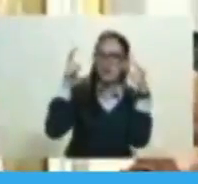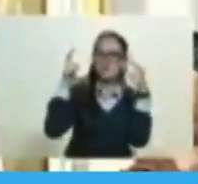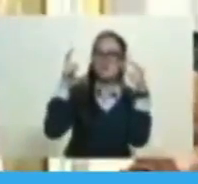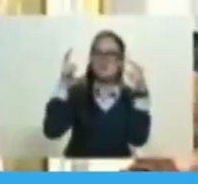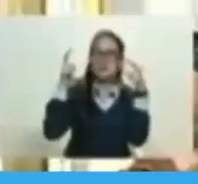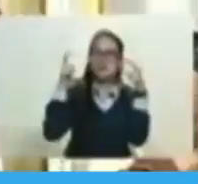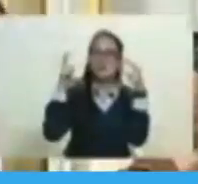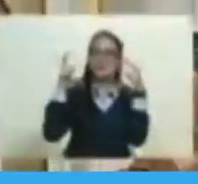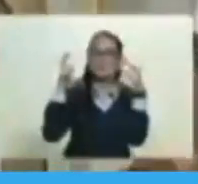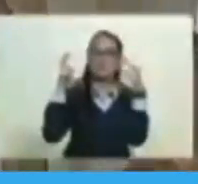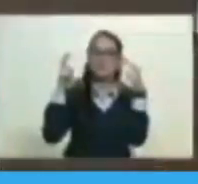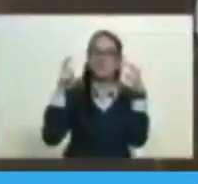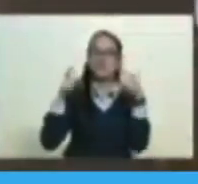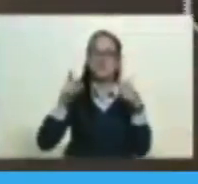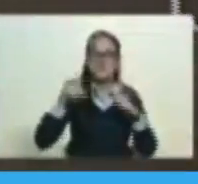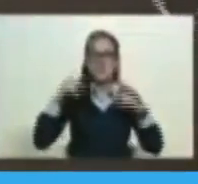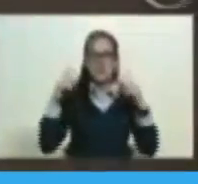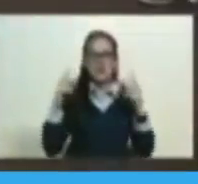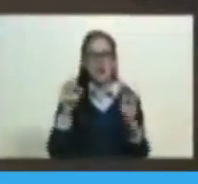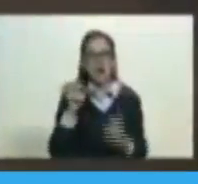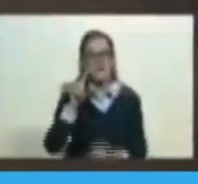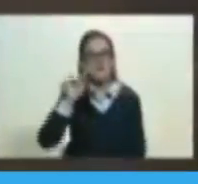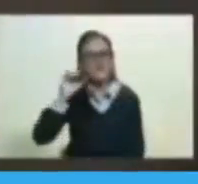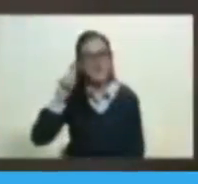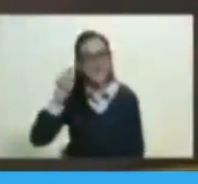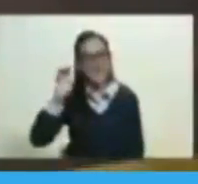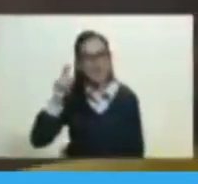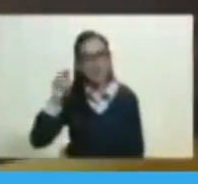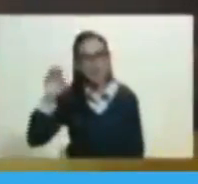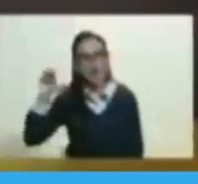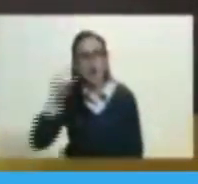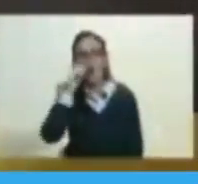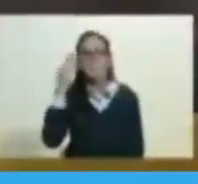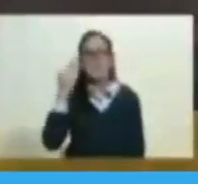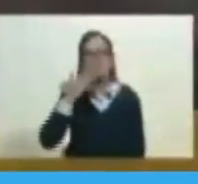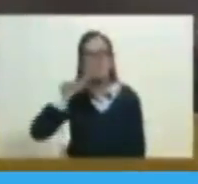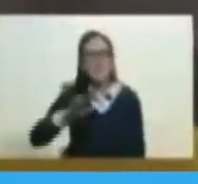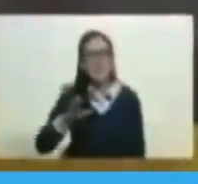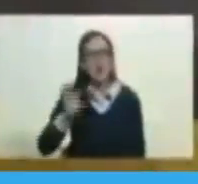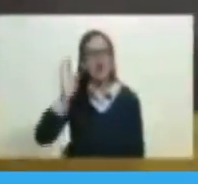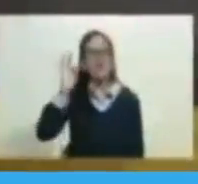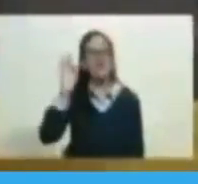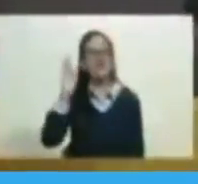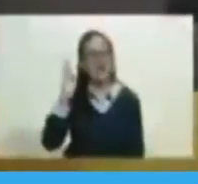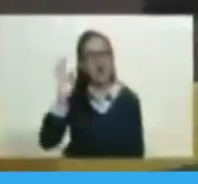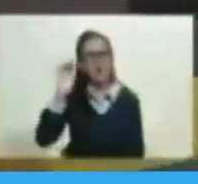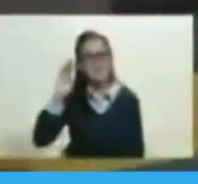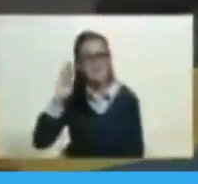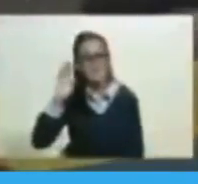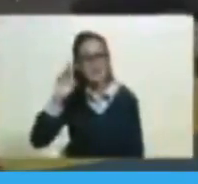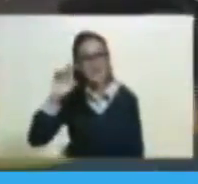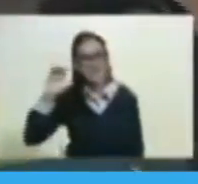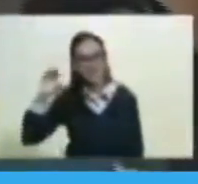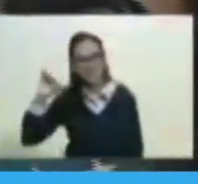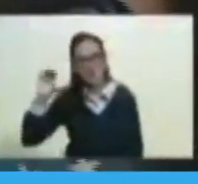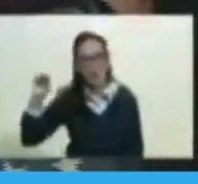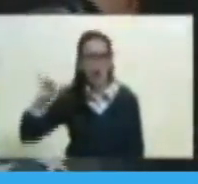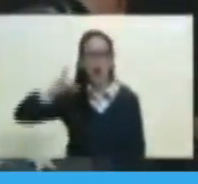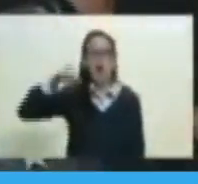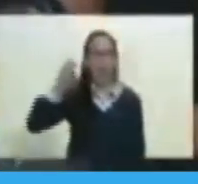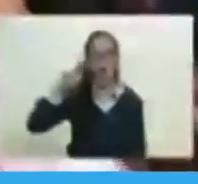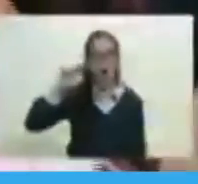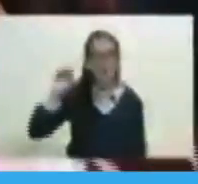la Asamblea Constituyente en el Palacio de Justicia. Esto que ustedes ven es completamente en directo desde el centro de